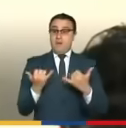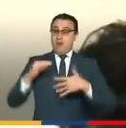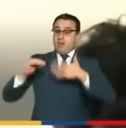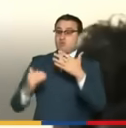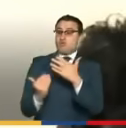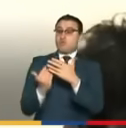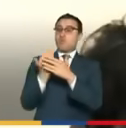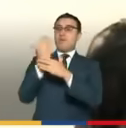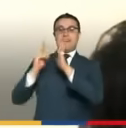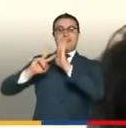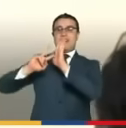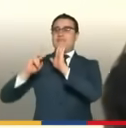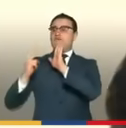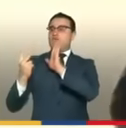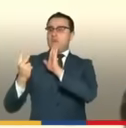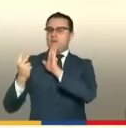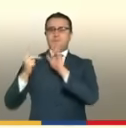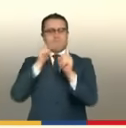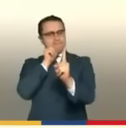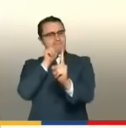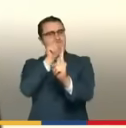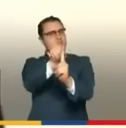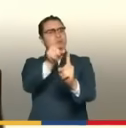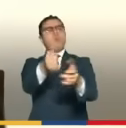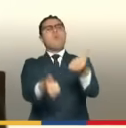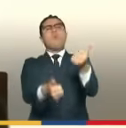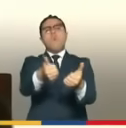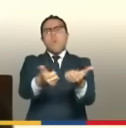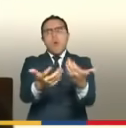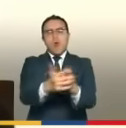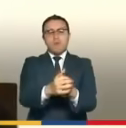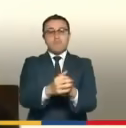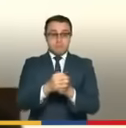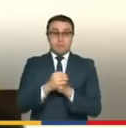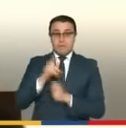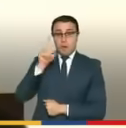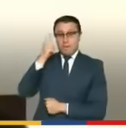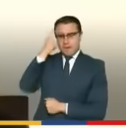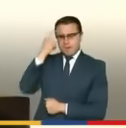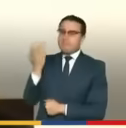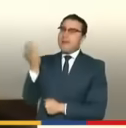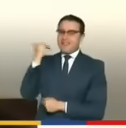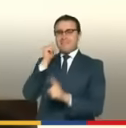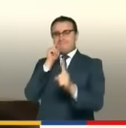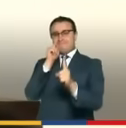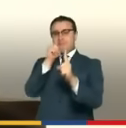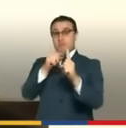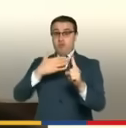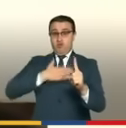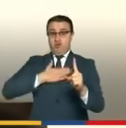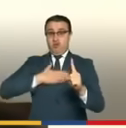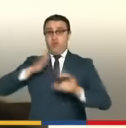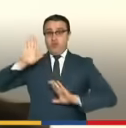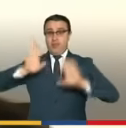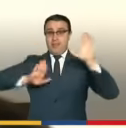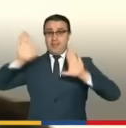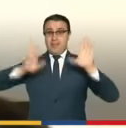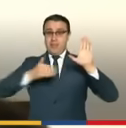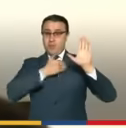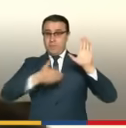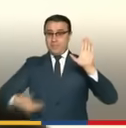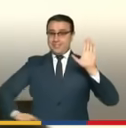la pregunta no solo que se hizo el gobierno en su momento, yo como candidato